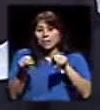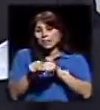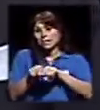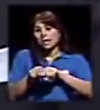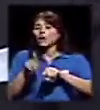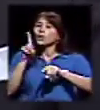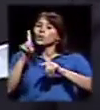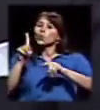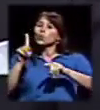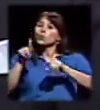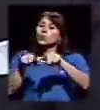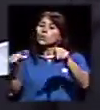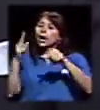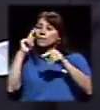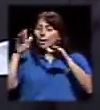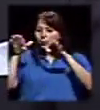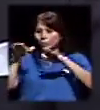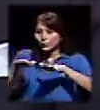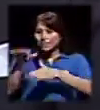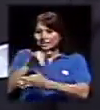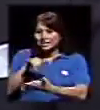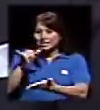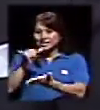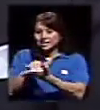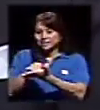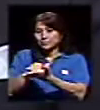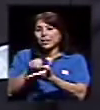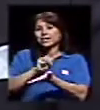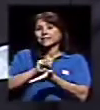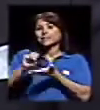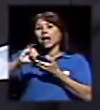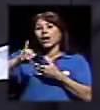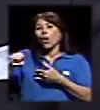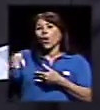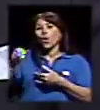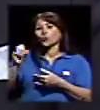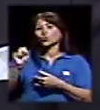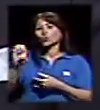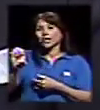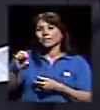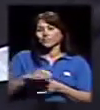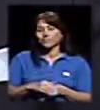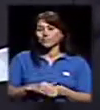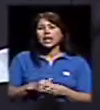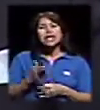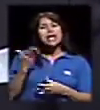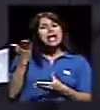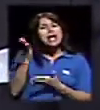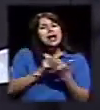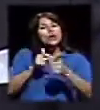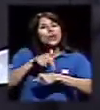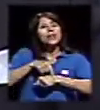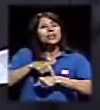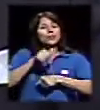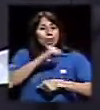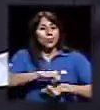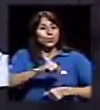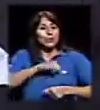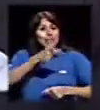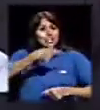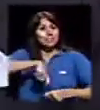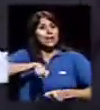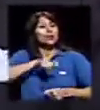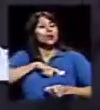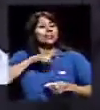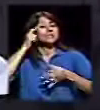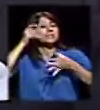a San José. Y en determinado momento, a principios del siglo XVIII, la decisión de las autoridades españolas de